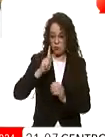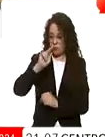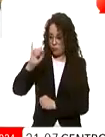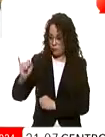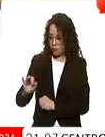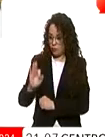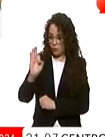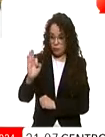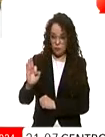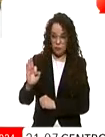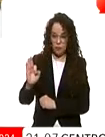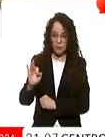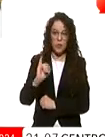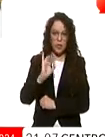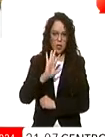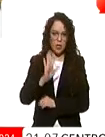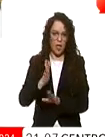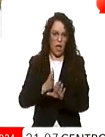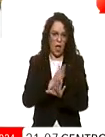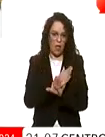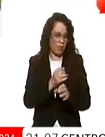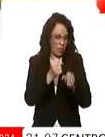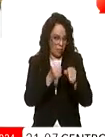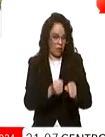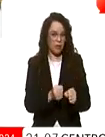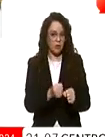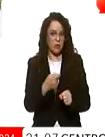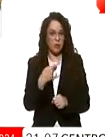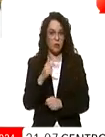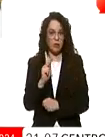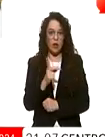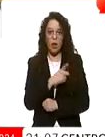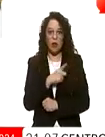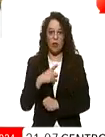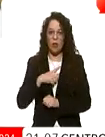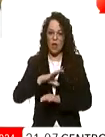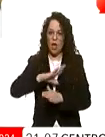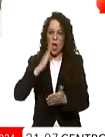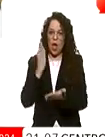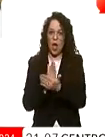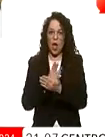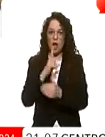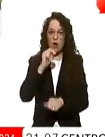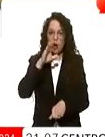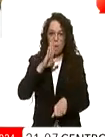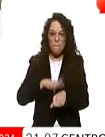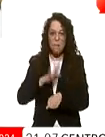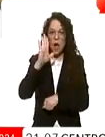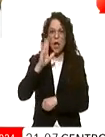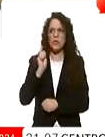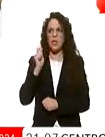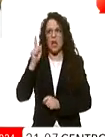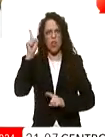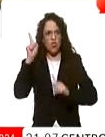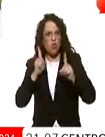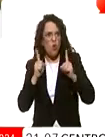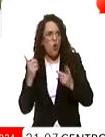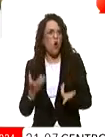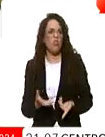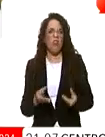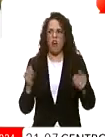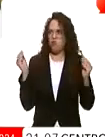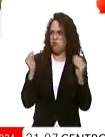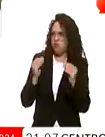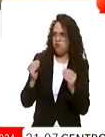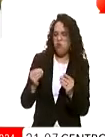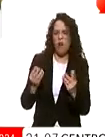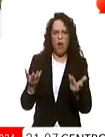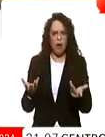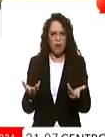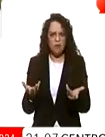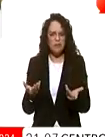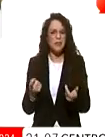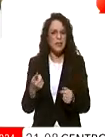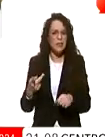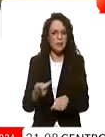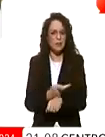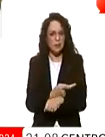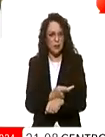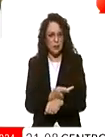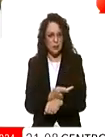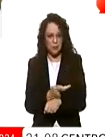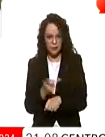ya es un hecho, tendría que terminar la polémica que hay alrededor suyo? Porque es parte de lo que se ha planteado, magistrado.